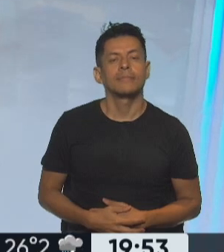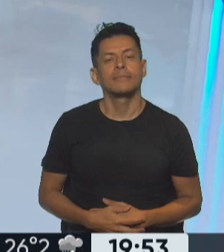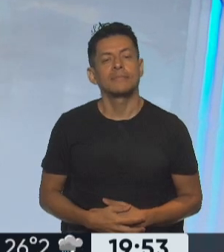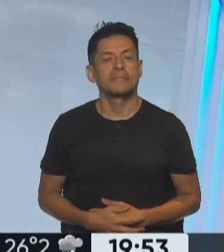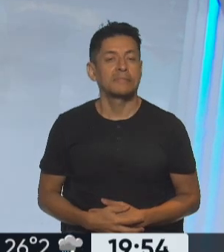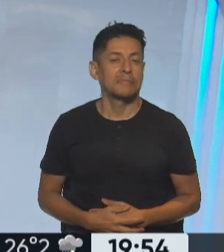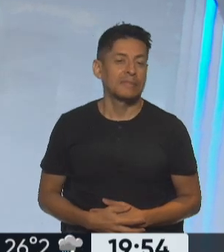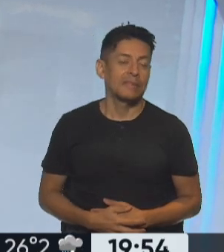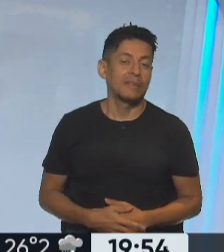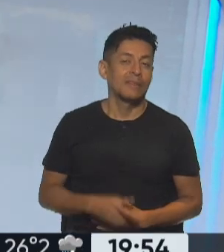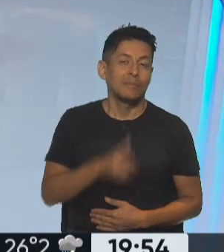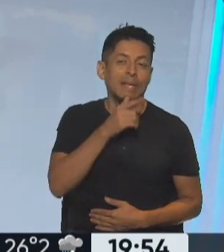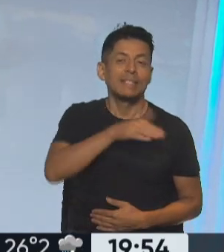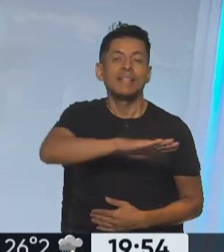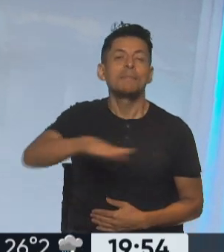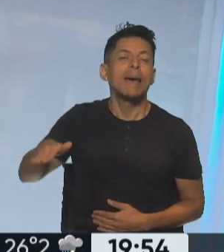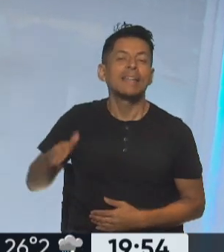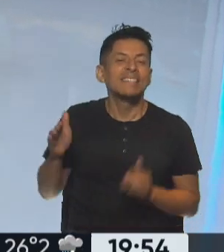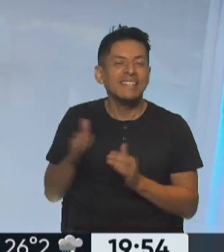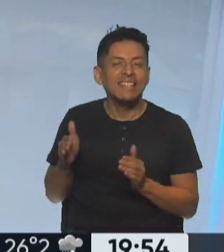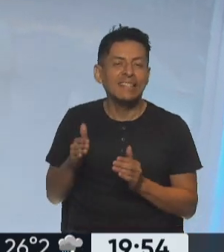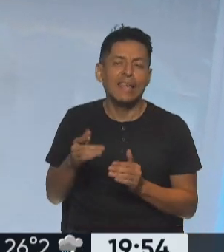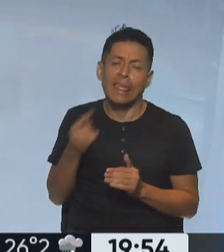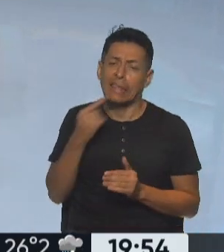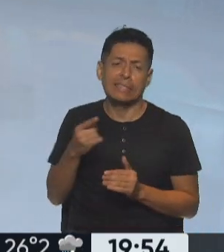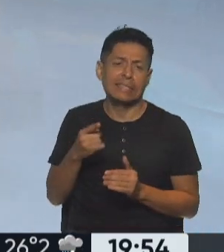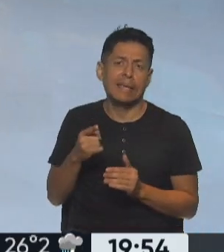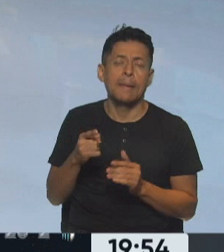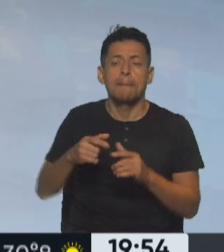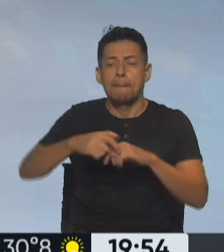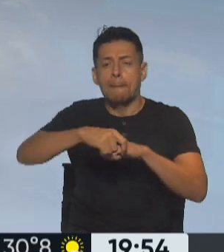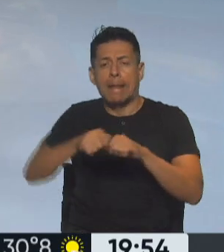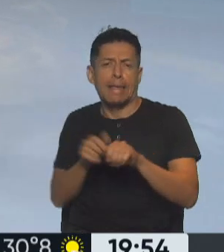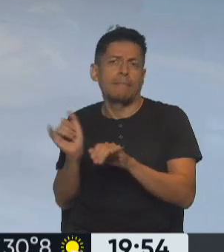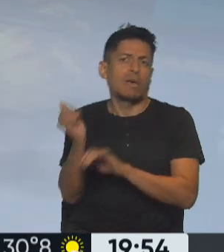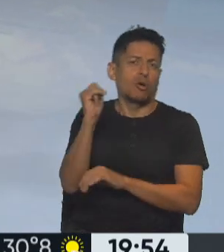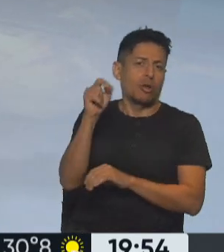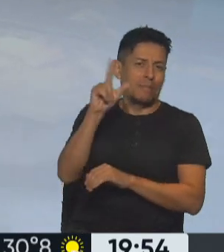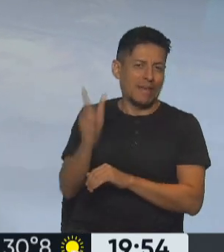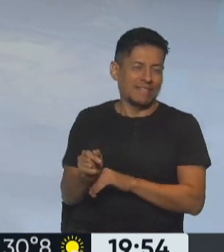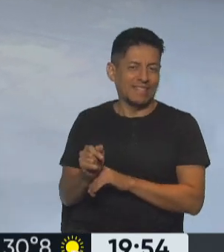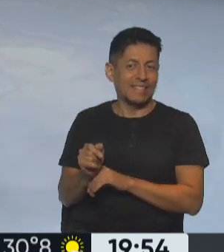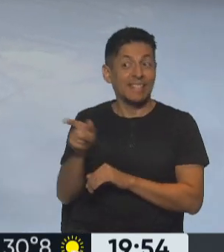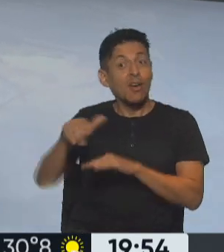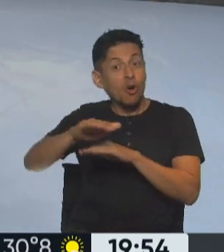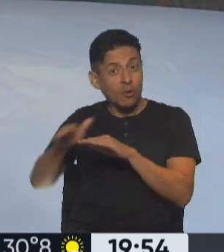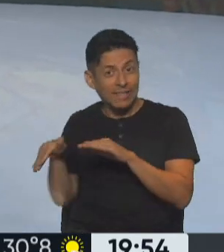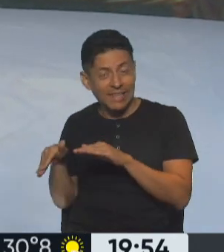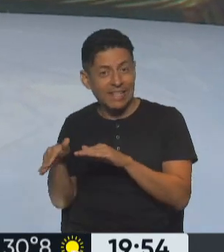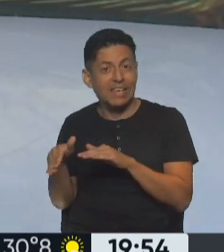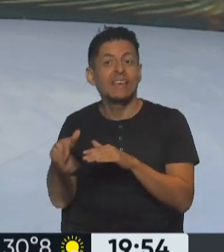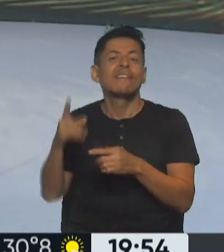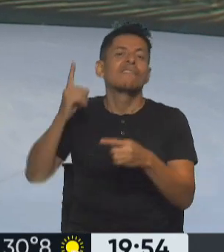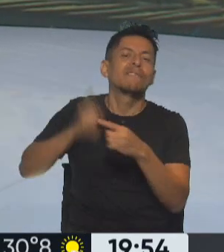Parece que en Mar Chiquita dicen que tiene la mejor empanada del país. No, ni la salteña ni la tucumana. La Costera, por eso este festival regional